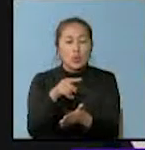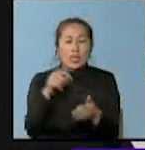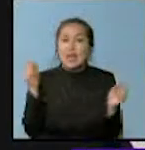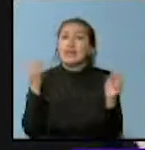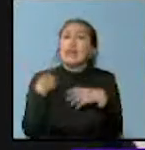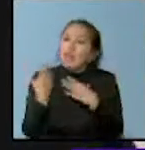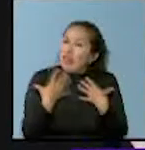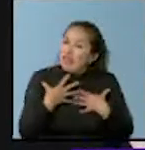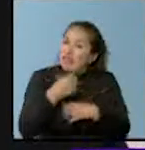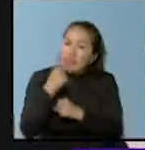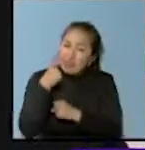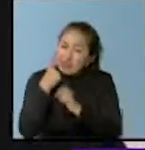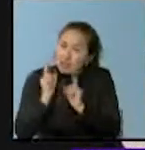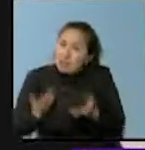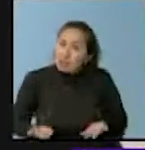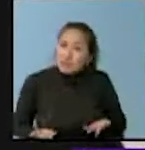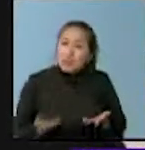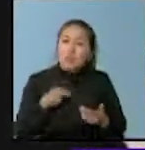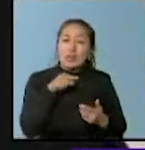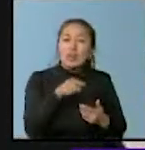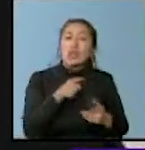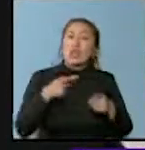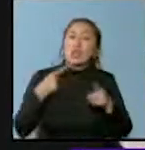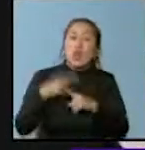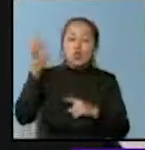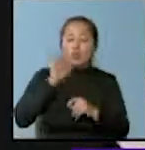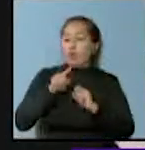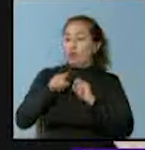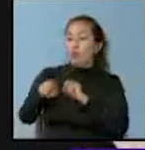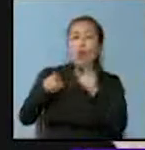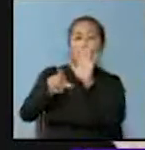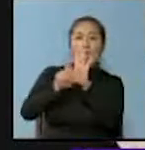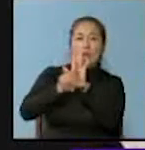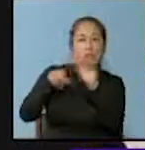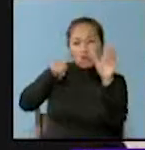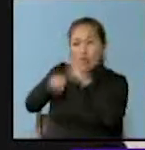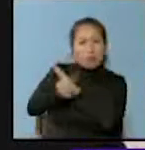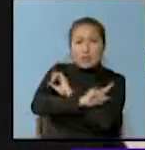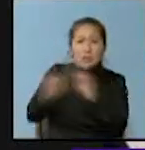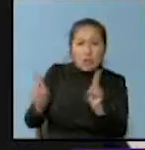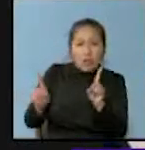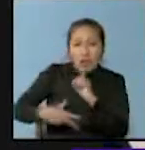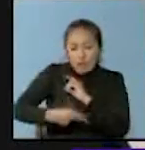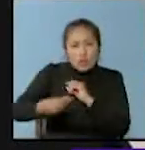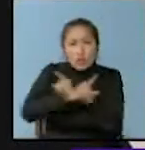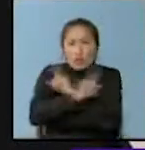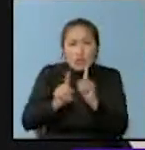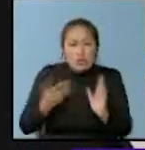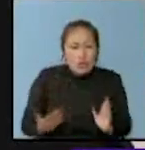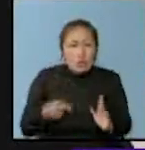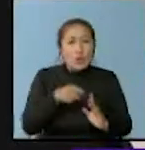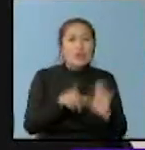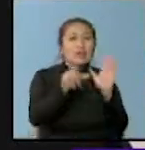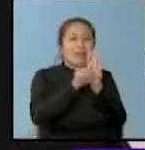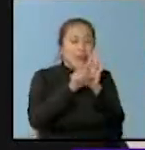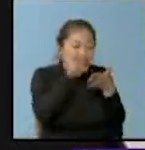favor de la vida y han manifestado su oposición lisa y llana a una ley que realmente el que la